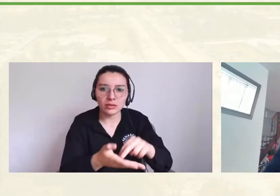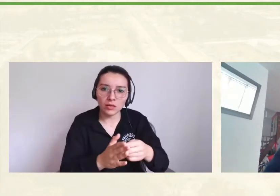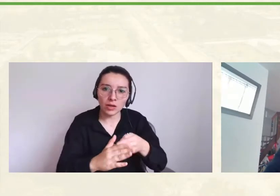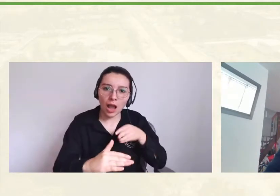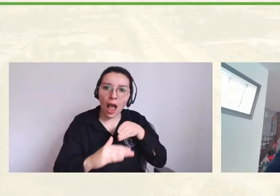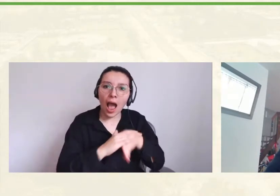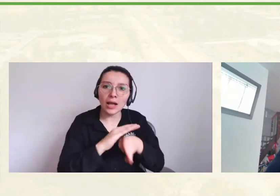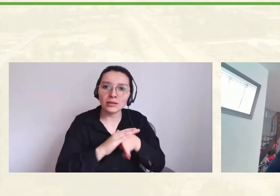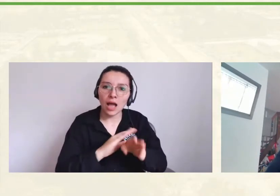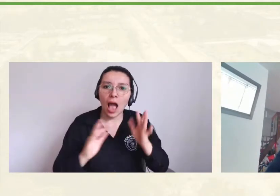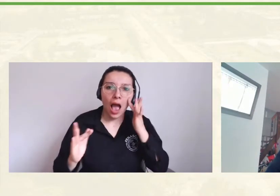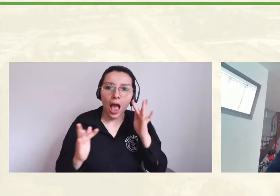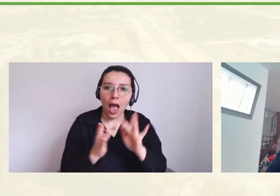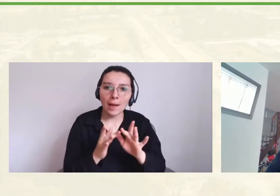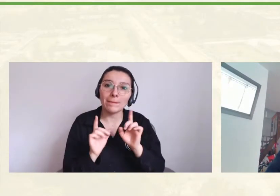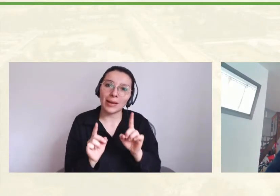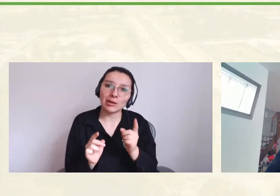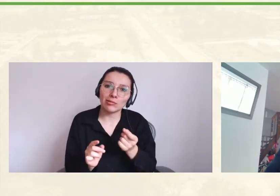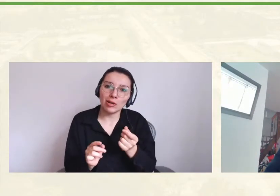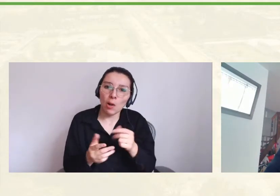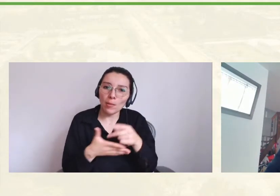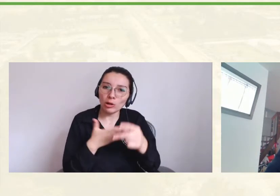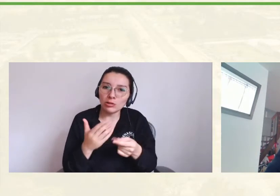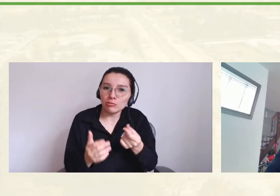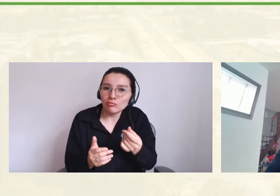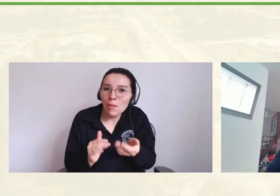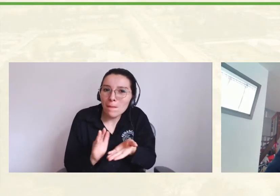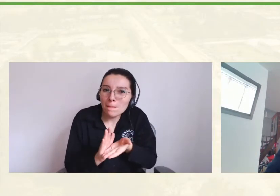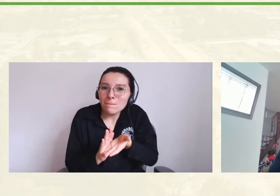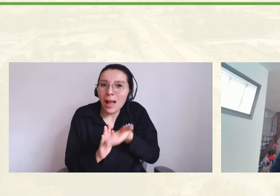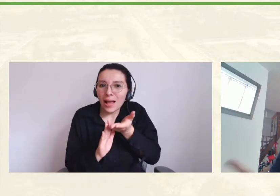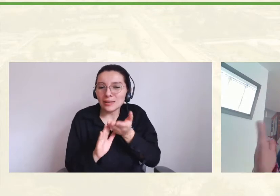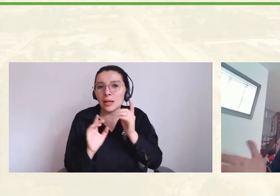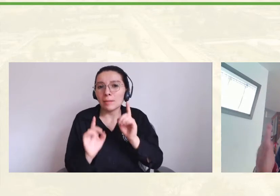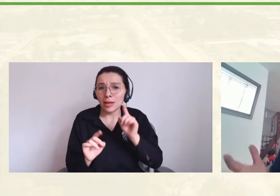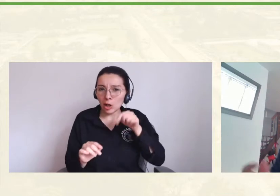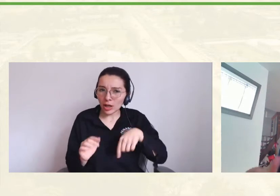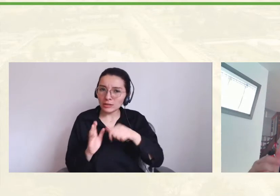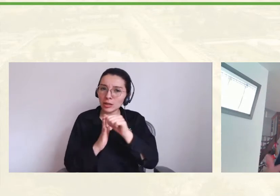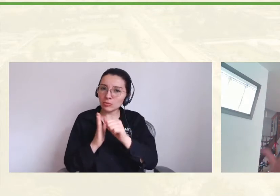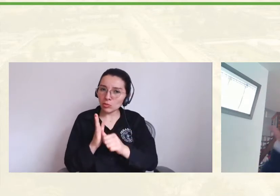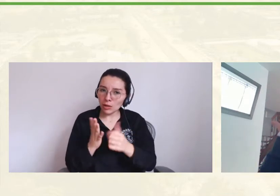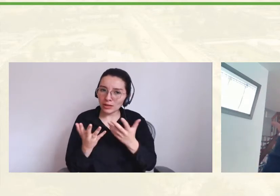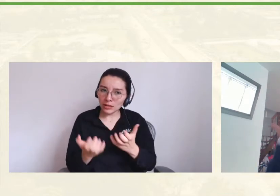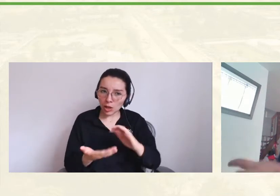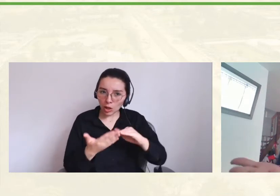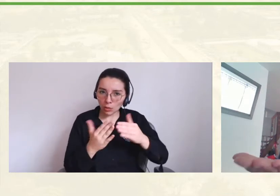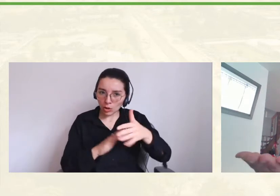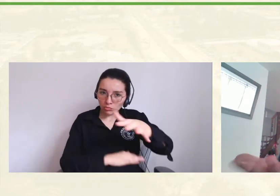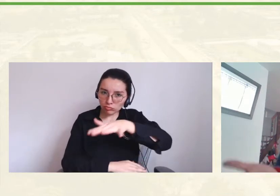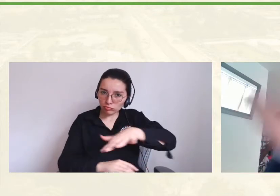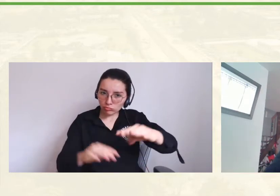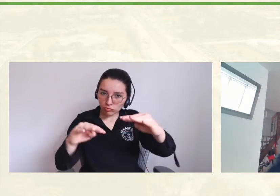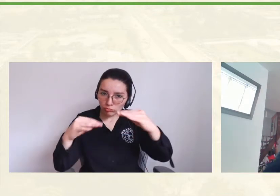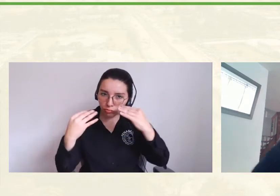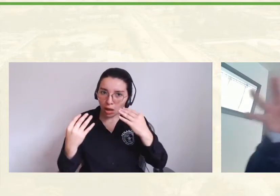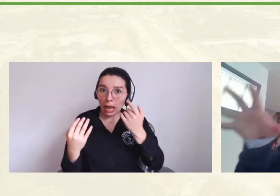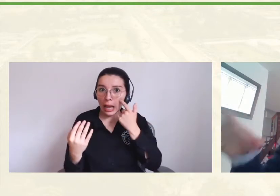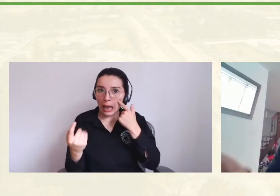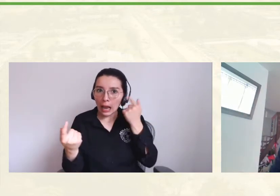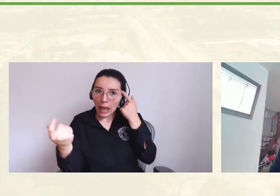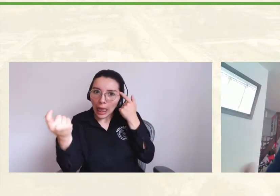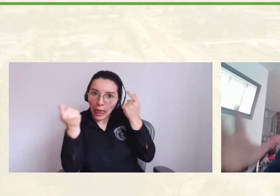queremos dentro de la estrategia que hemos montado con el doctor Hernando y con el equipo de Obra por tu Lugar? Es presentarle a esta comunidad las alternativas con